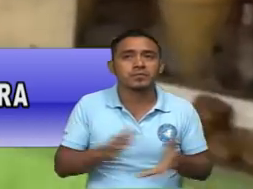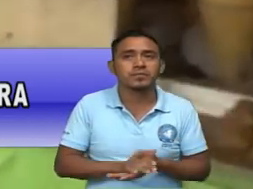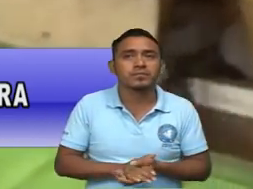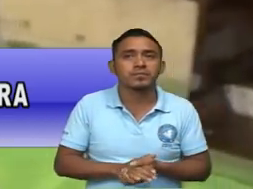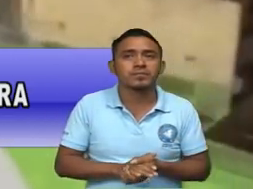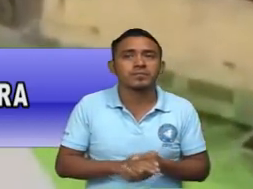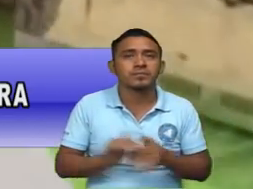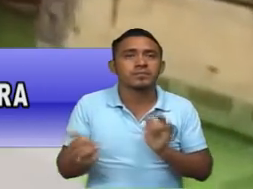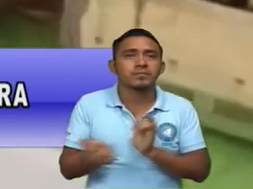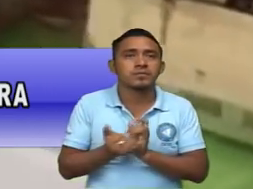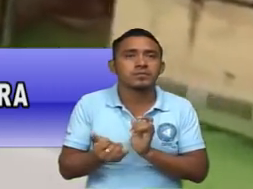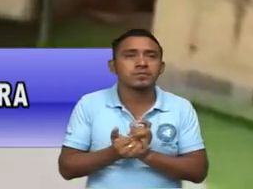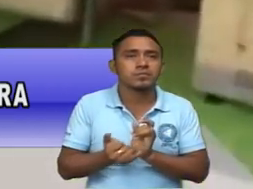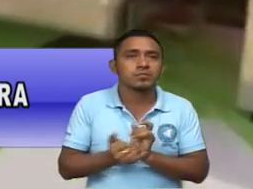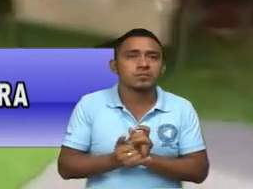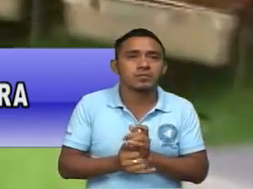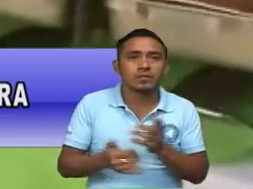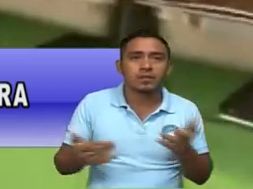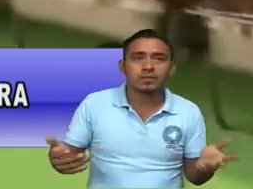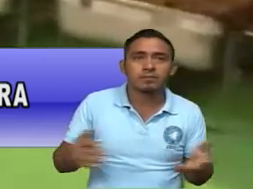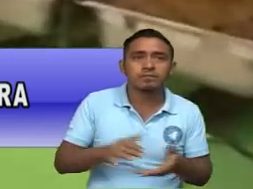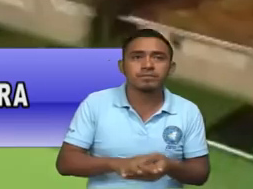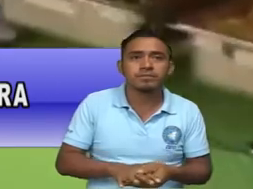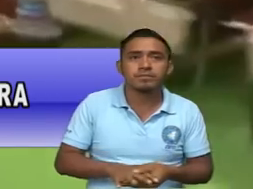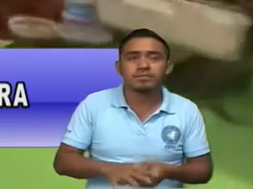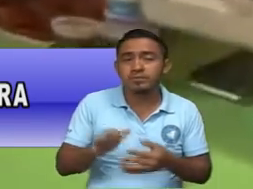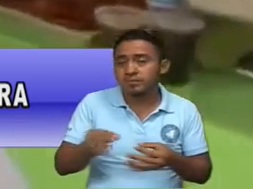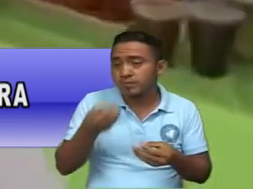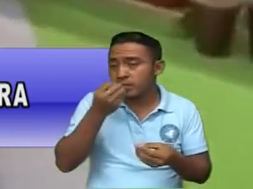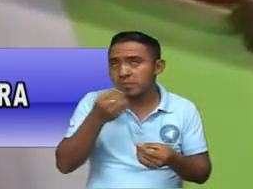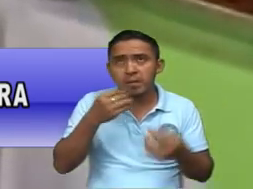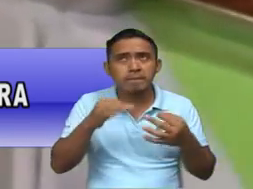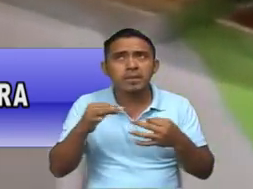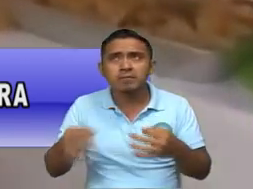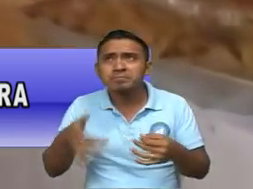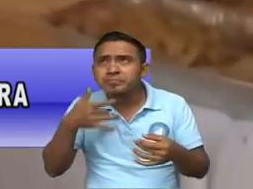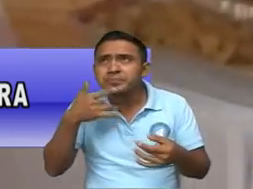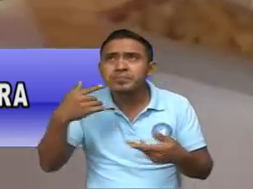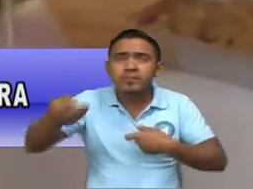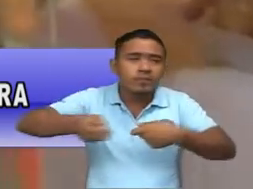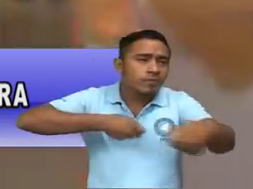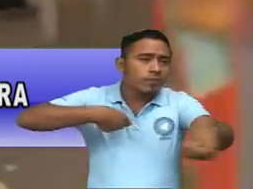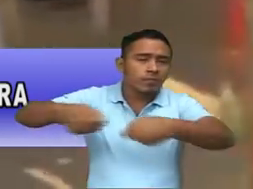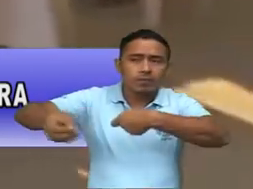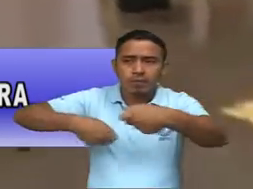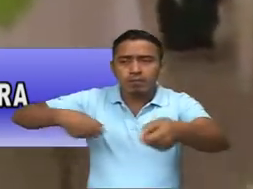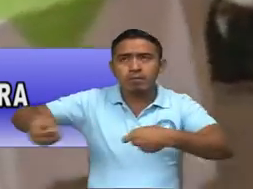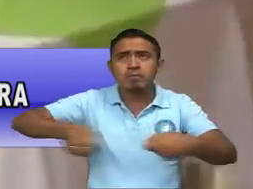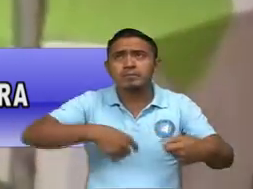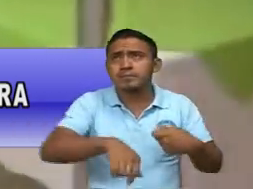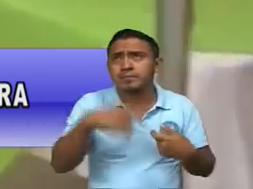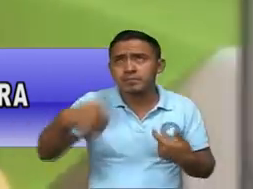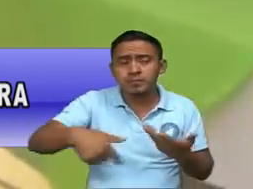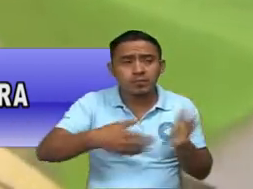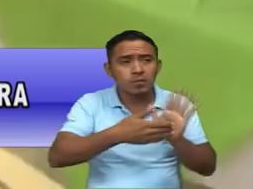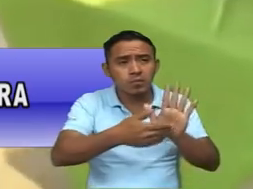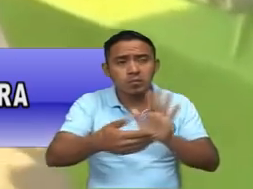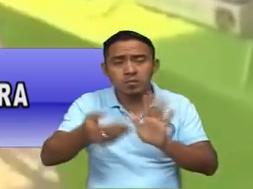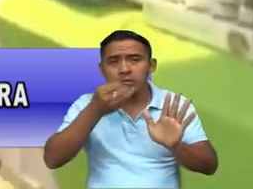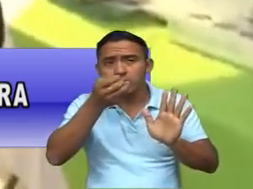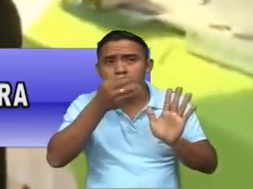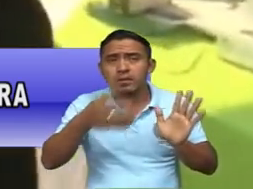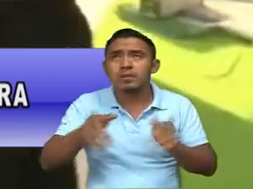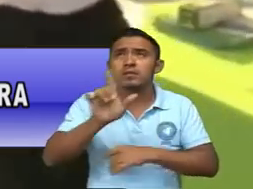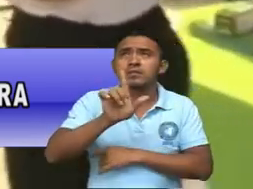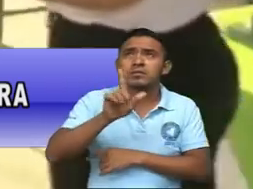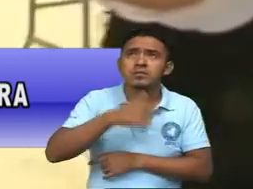Aquí también, o sea, hay gastronomía sabrosa que se está ofertando. Esta gastronomía de